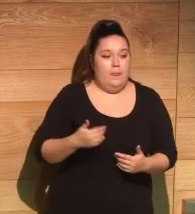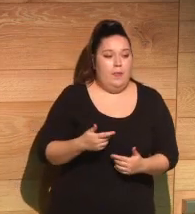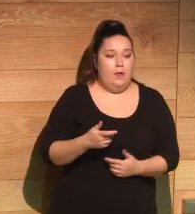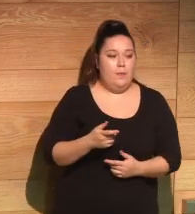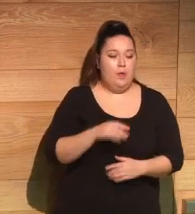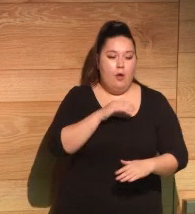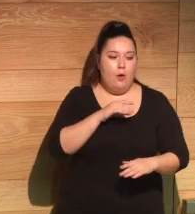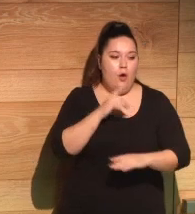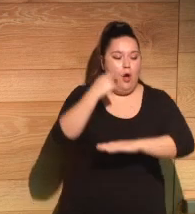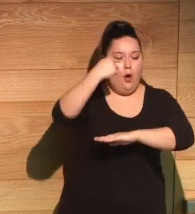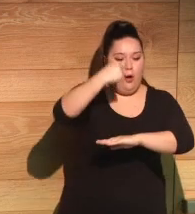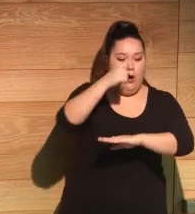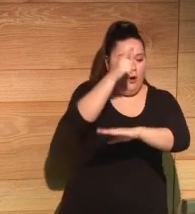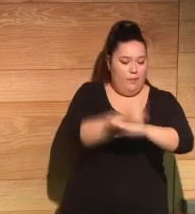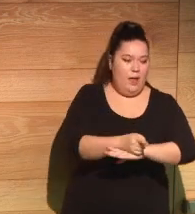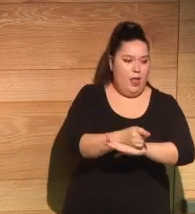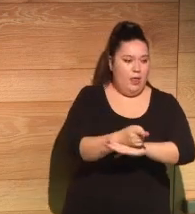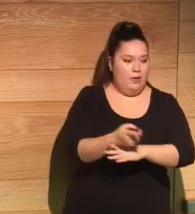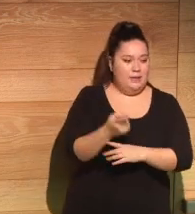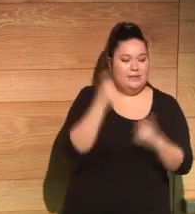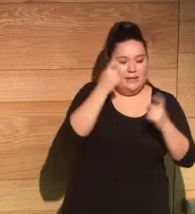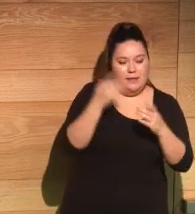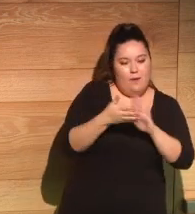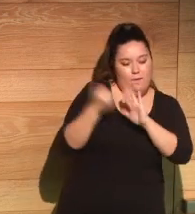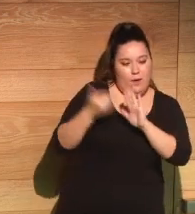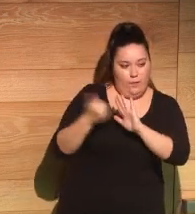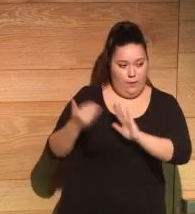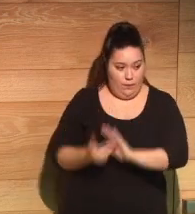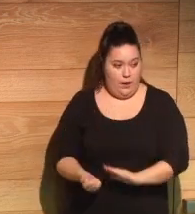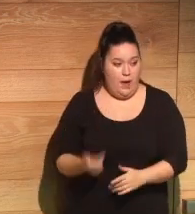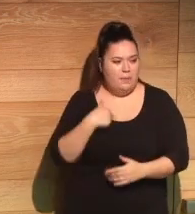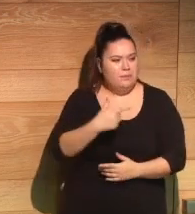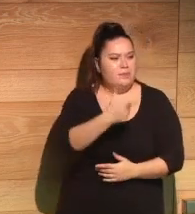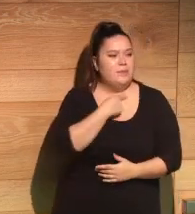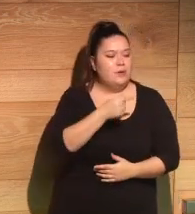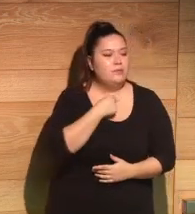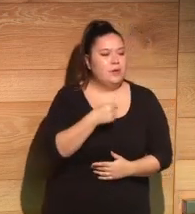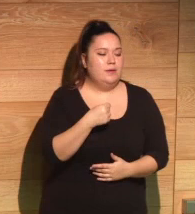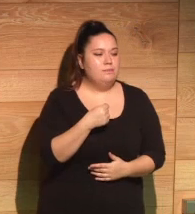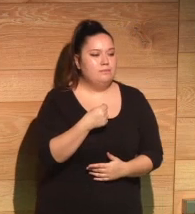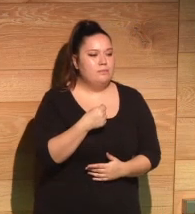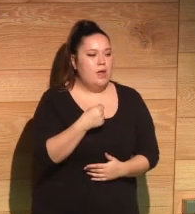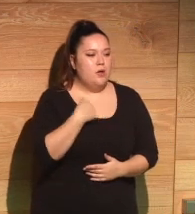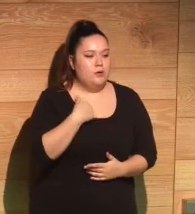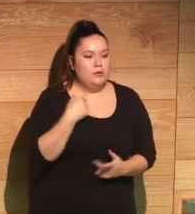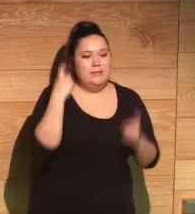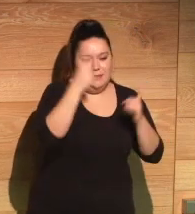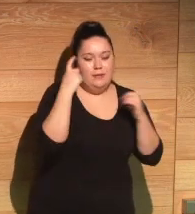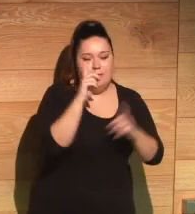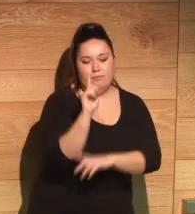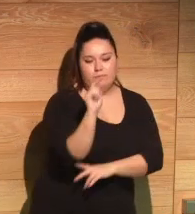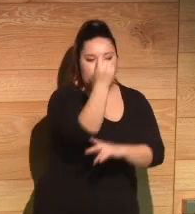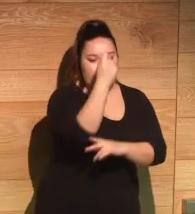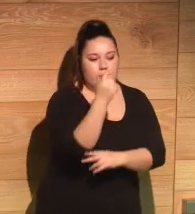que hacen ellas dos en la película, pues está muy bien, y que me gustaría por lo menos que fuera o ser yo capaz de lograrlo